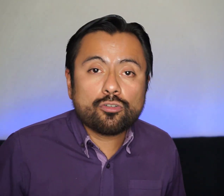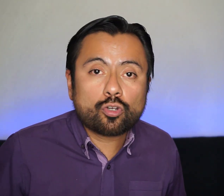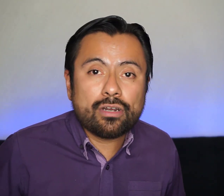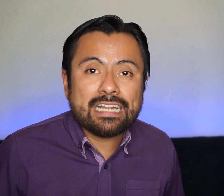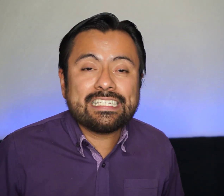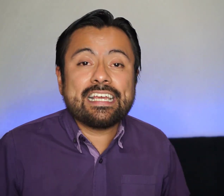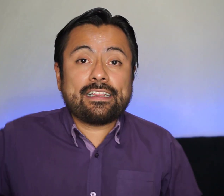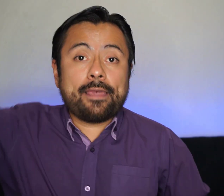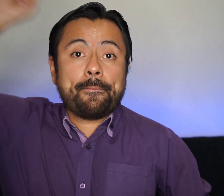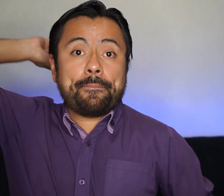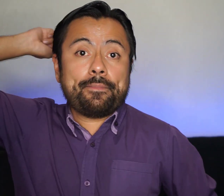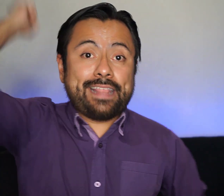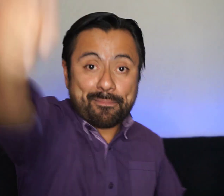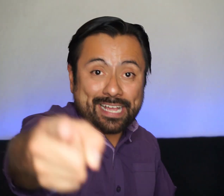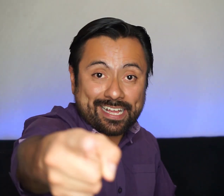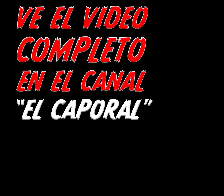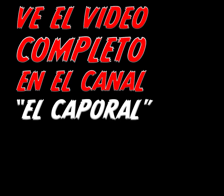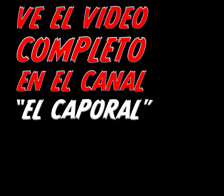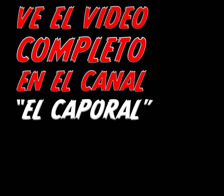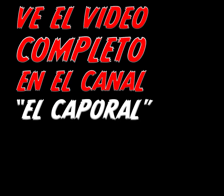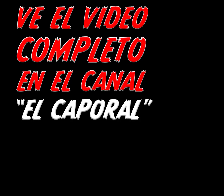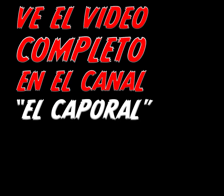y vamos con el siguiente